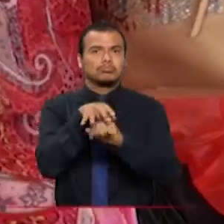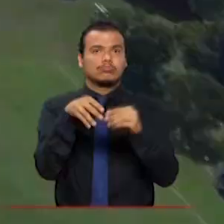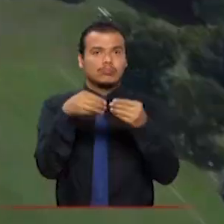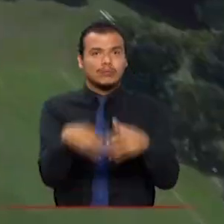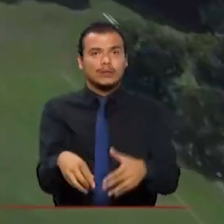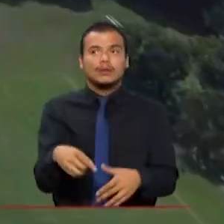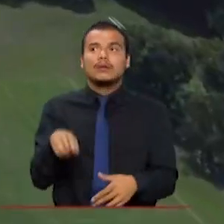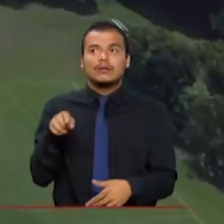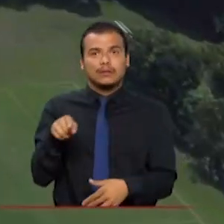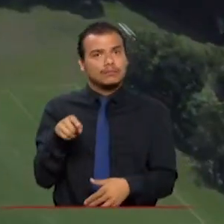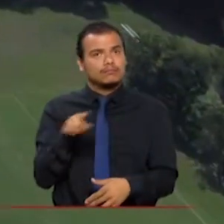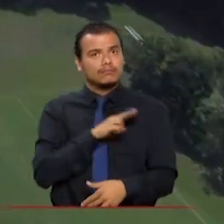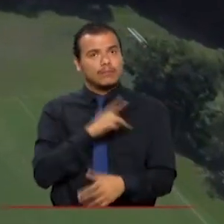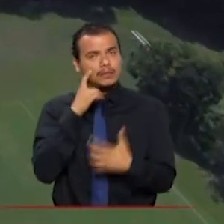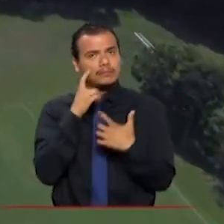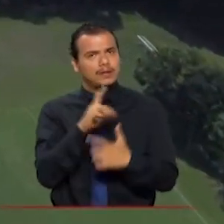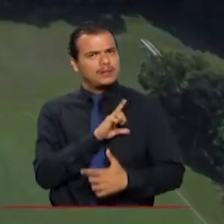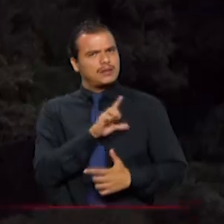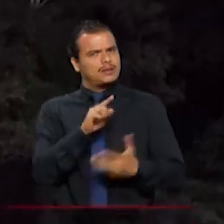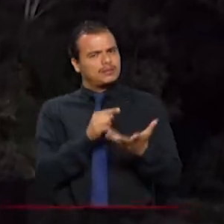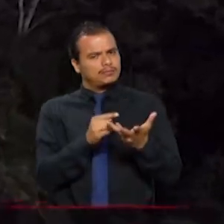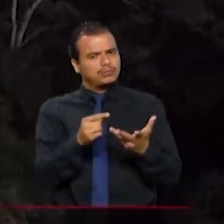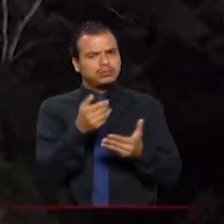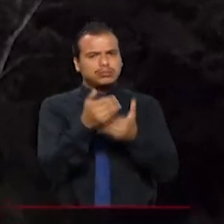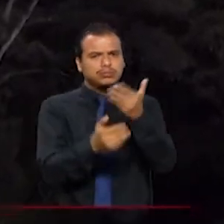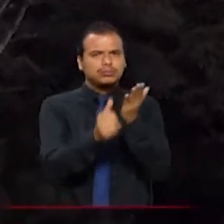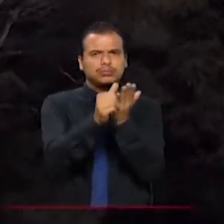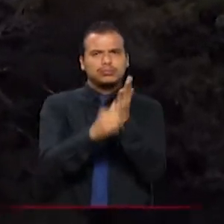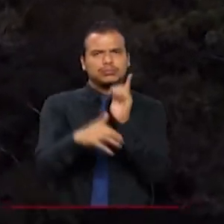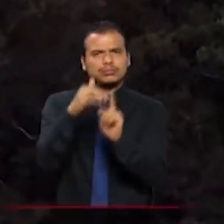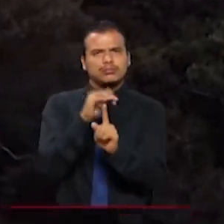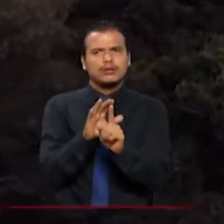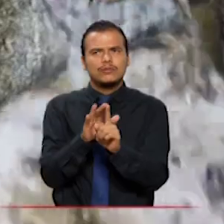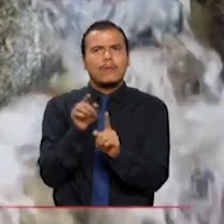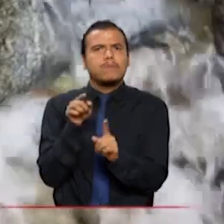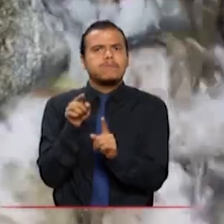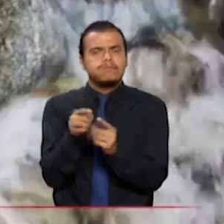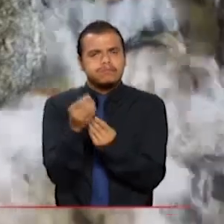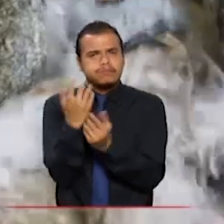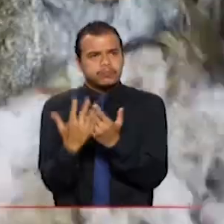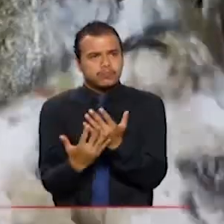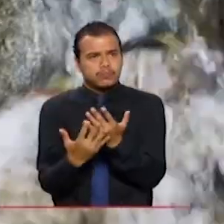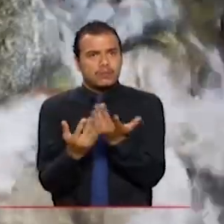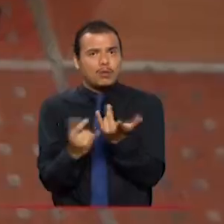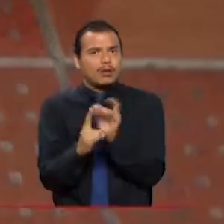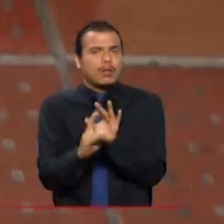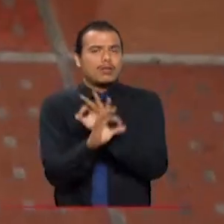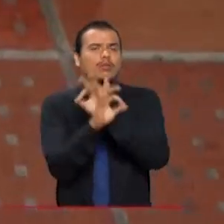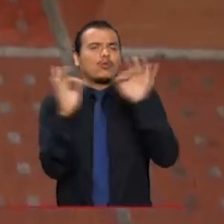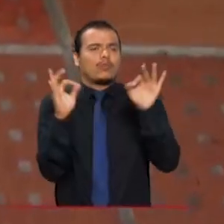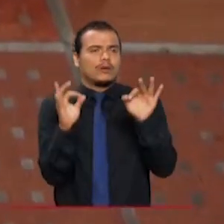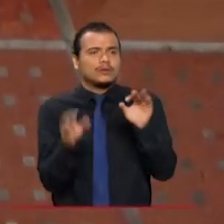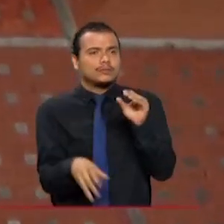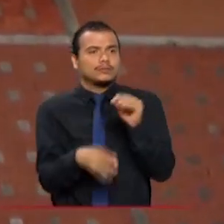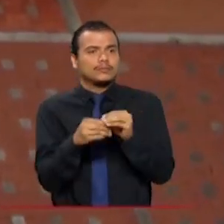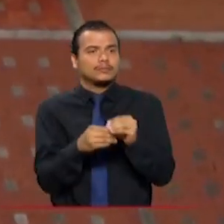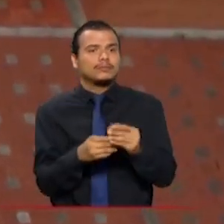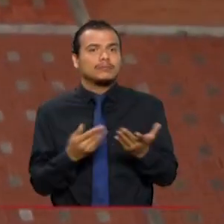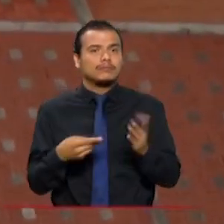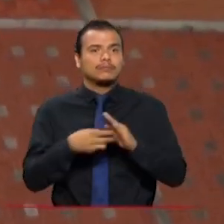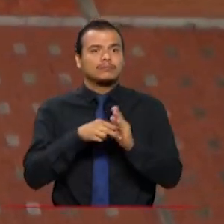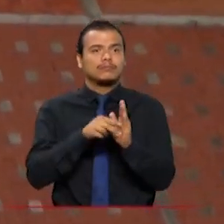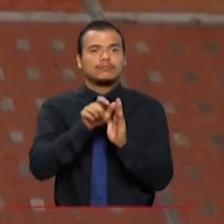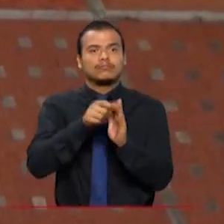negocios verdes, áreas protegidas, procesos de reforestación y descontaminación de fuentes hídricas, entre otros. Además, que significaría la salida de